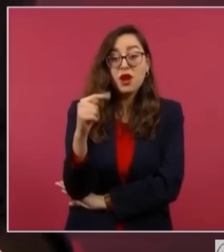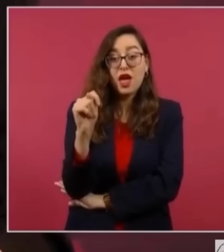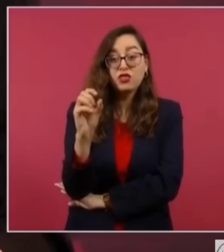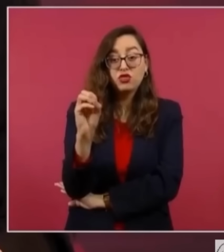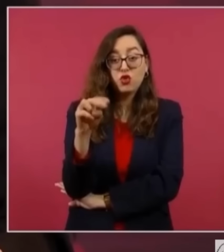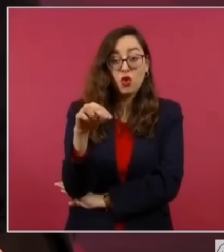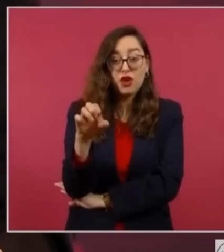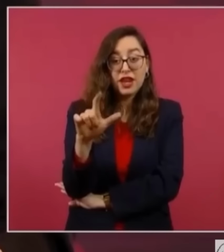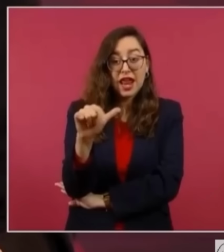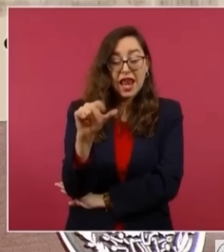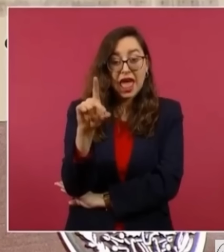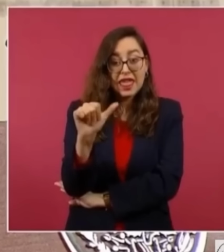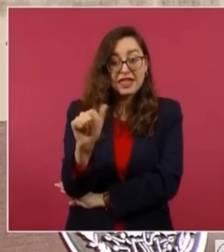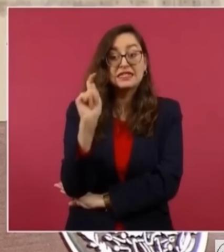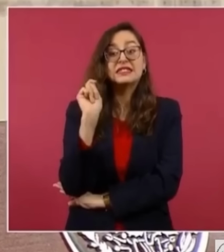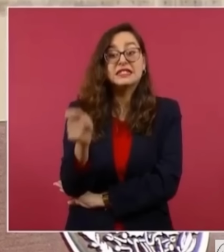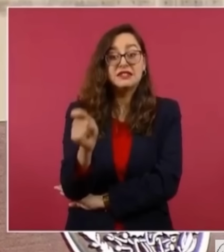1,000 kilos,